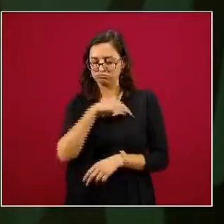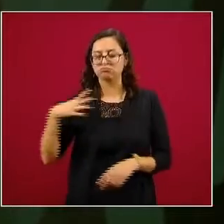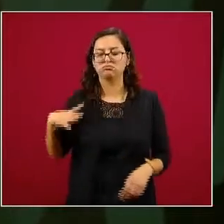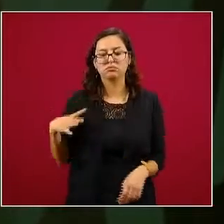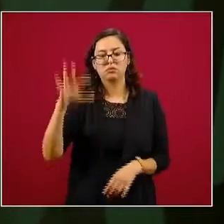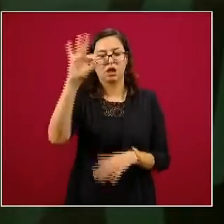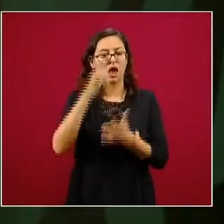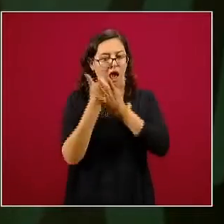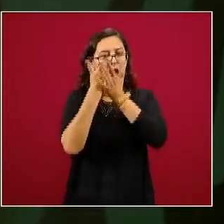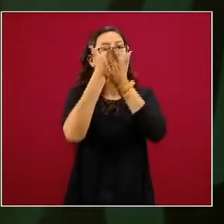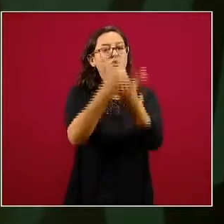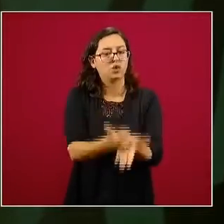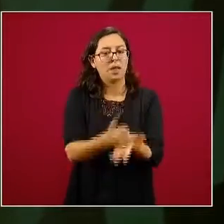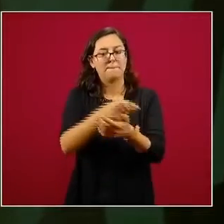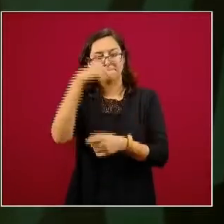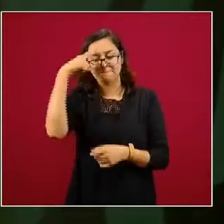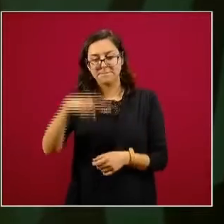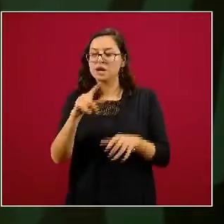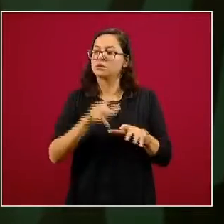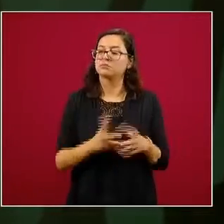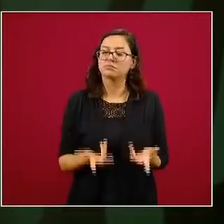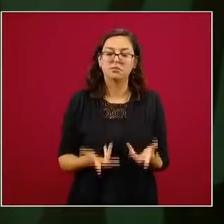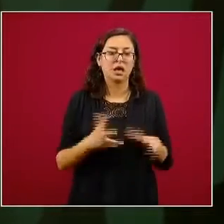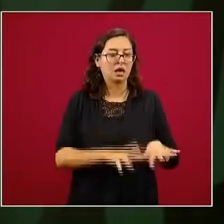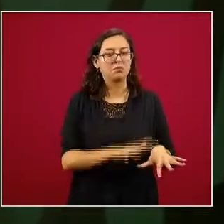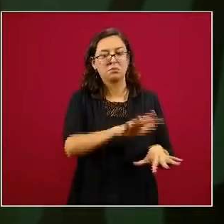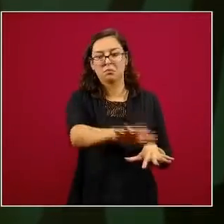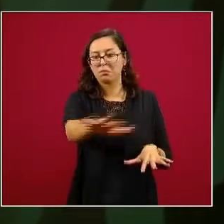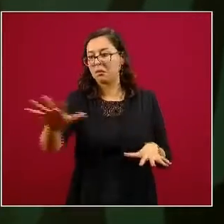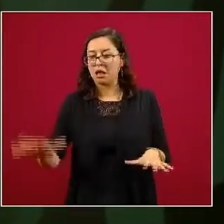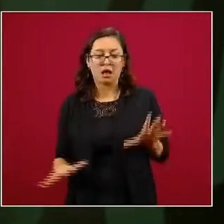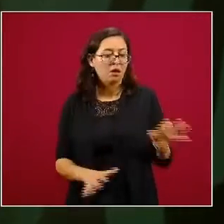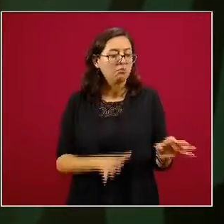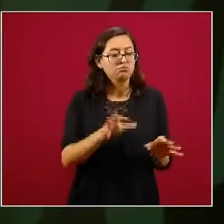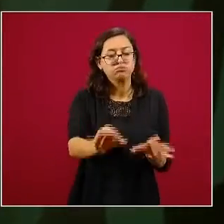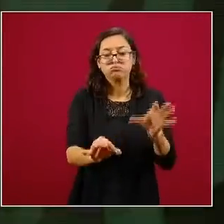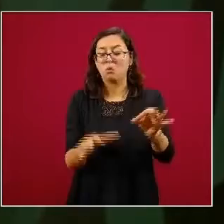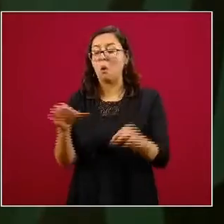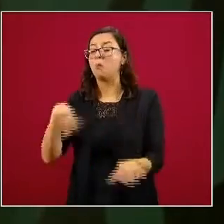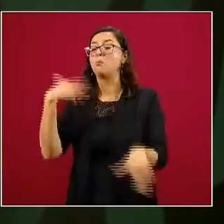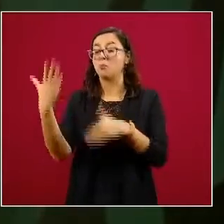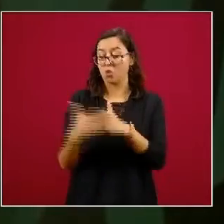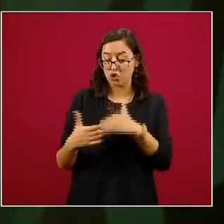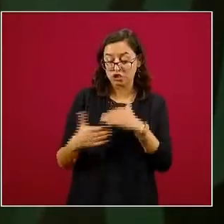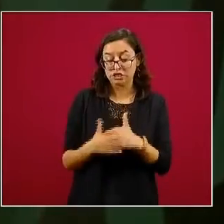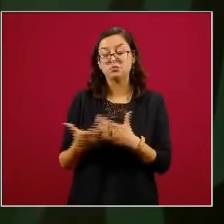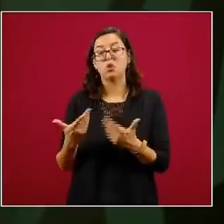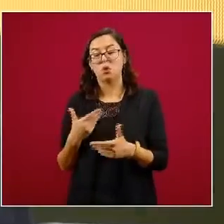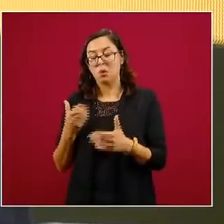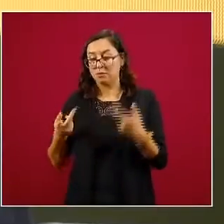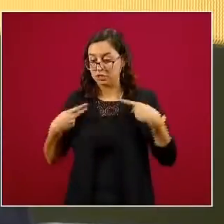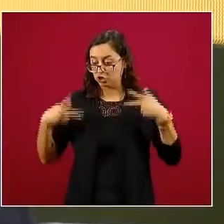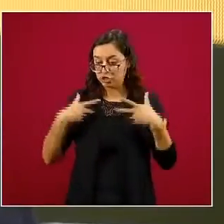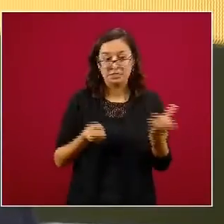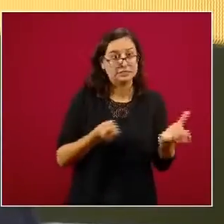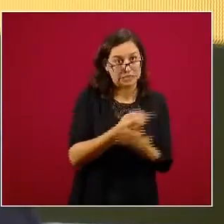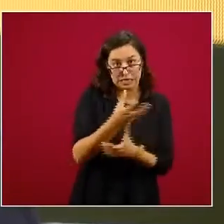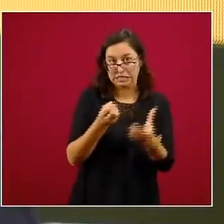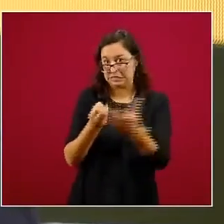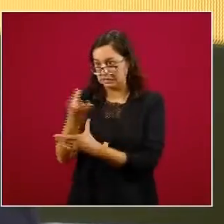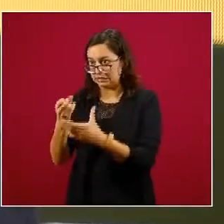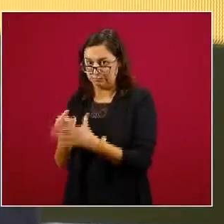suceda en México y en el resto de los países de la región. El seguimiento y la atención al embarazo y el puerperio, para evitar que se sigan